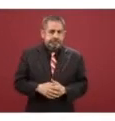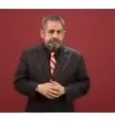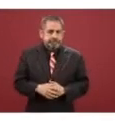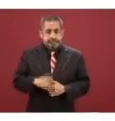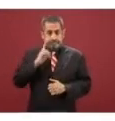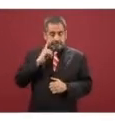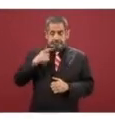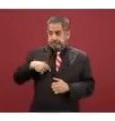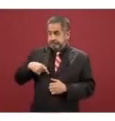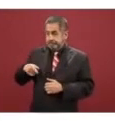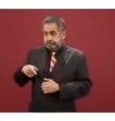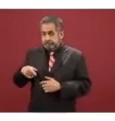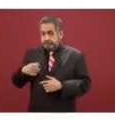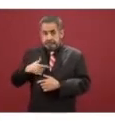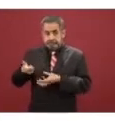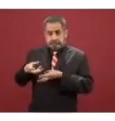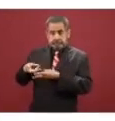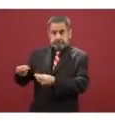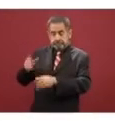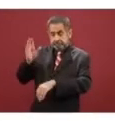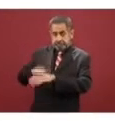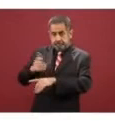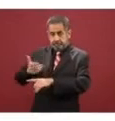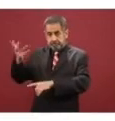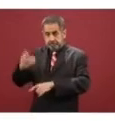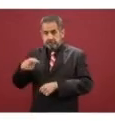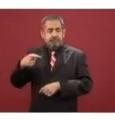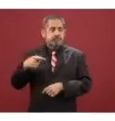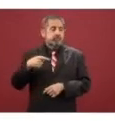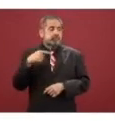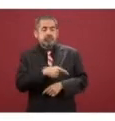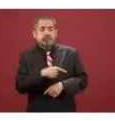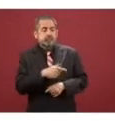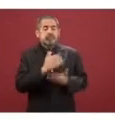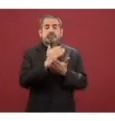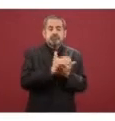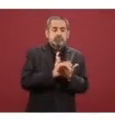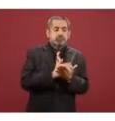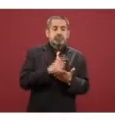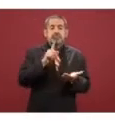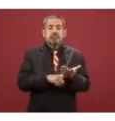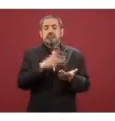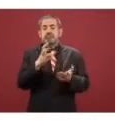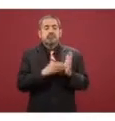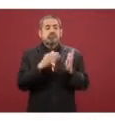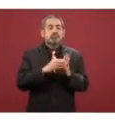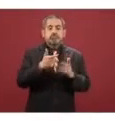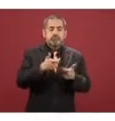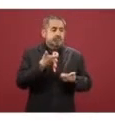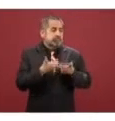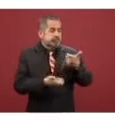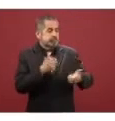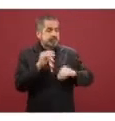comparado con el nuestro, en cuanto a adjudicación directa, es de solo 1,300 millones de pesos que hemos tenido que hacer por materiales de